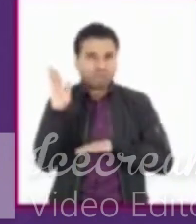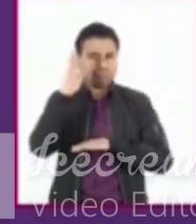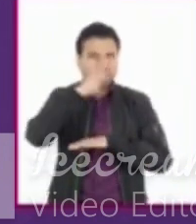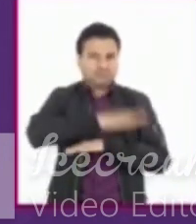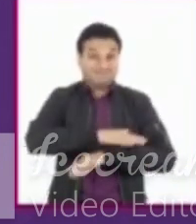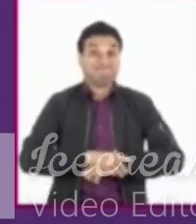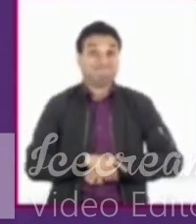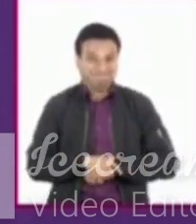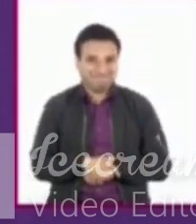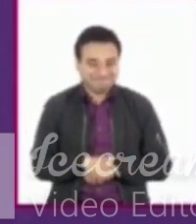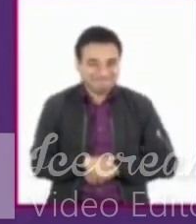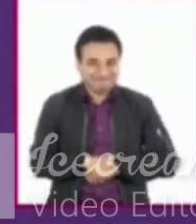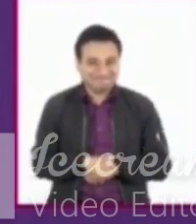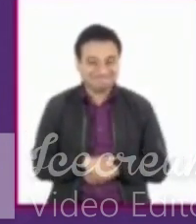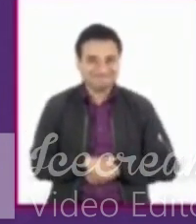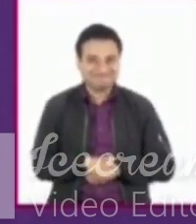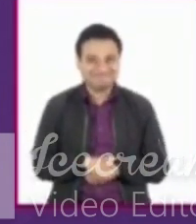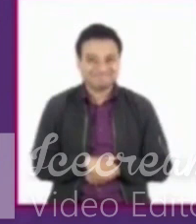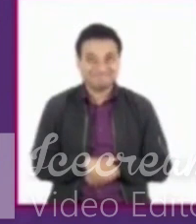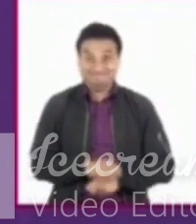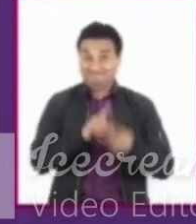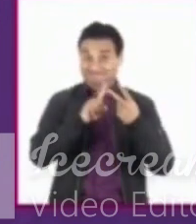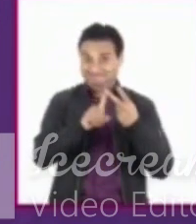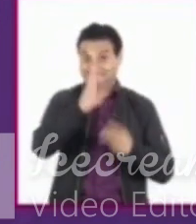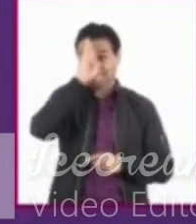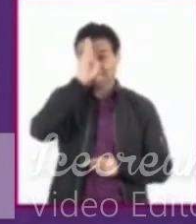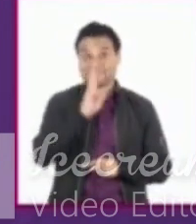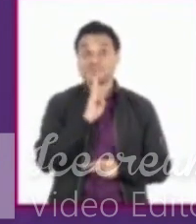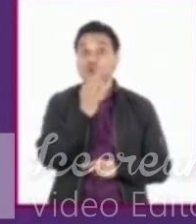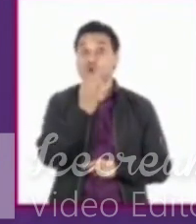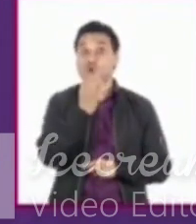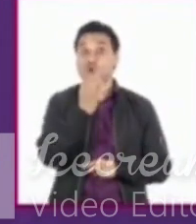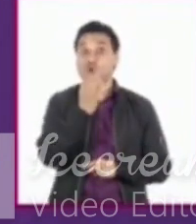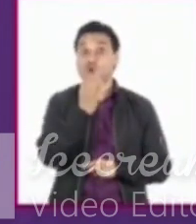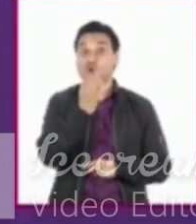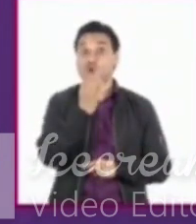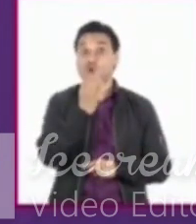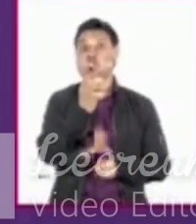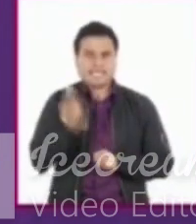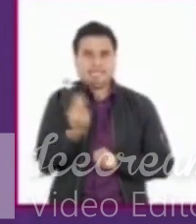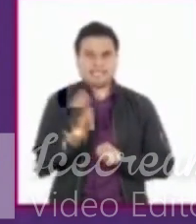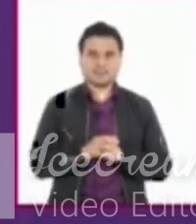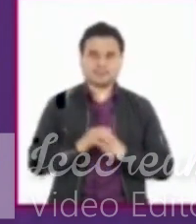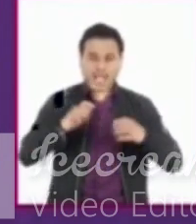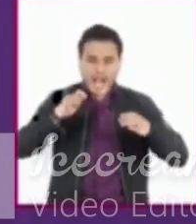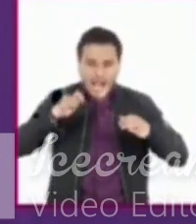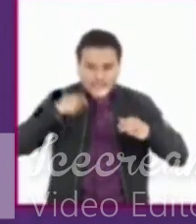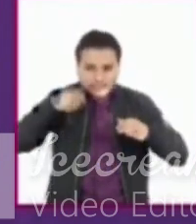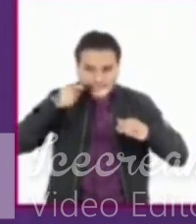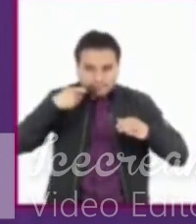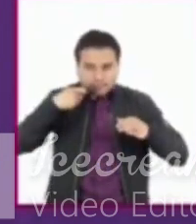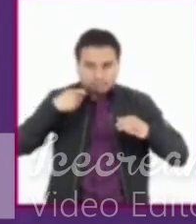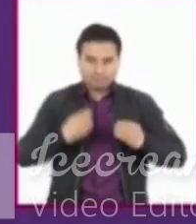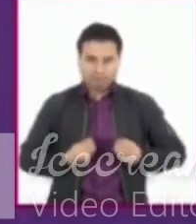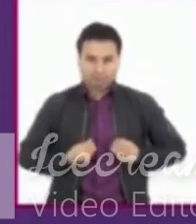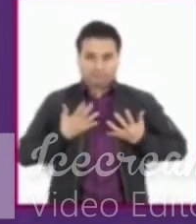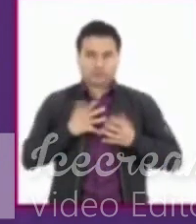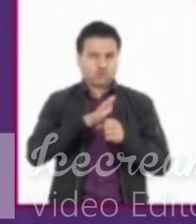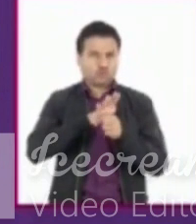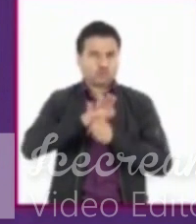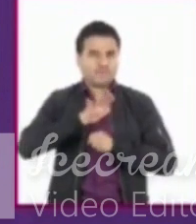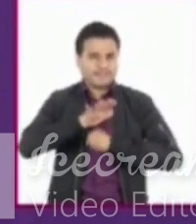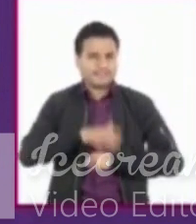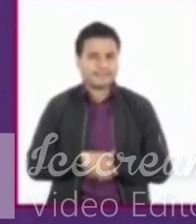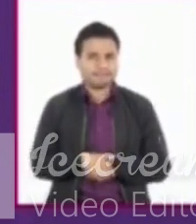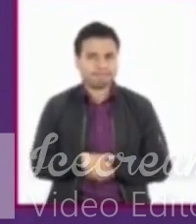día. La comida debe proporcionar una buena cantidad de energía, pues con los